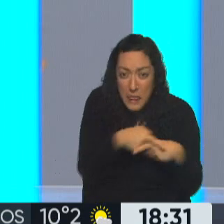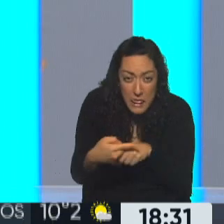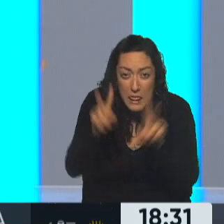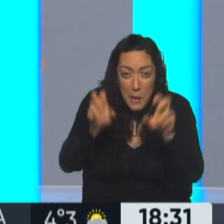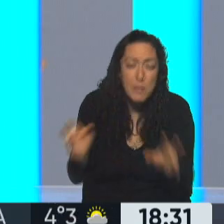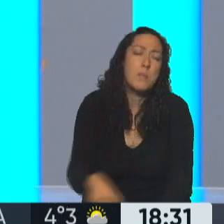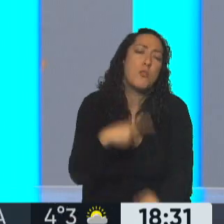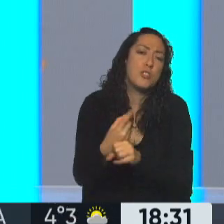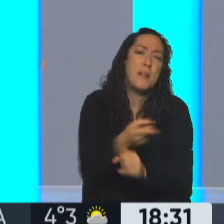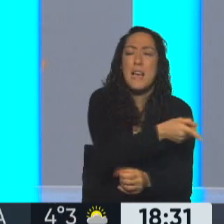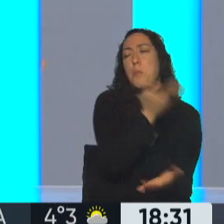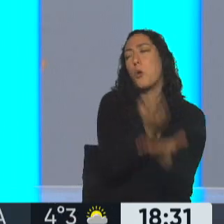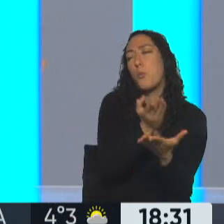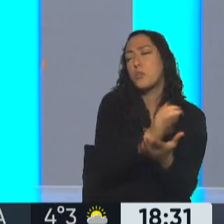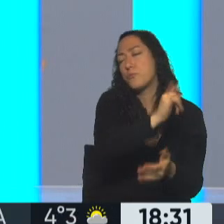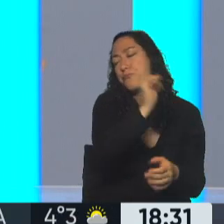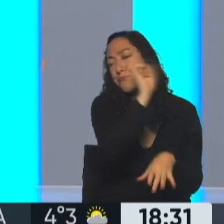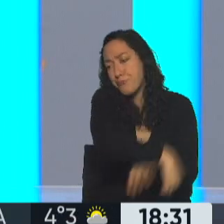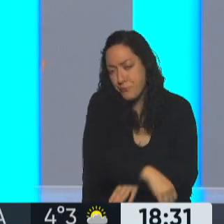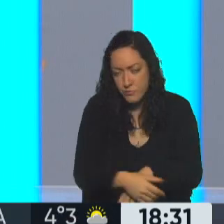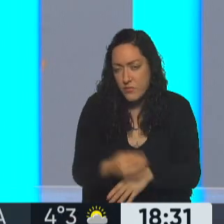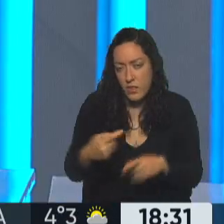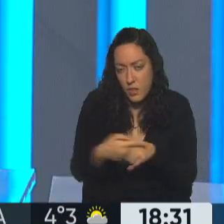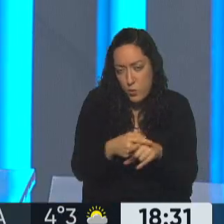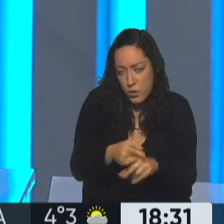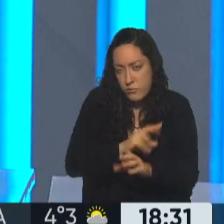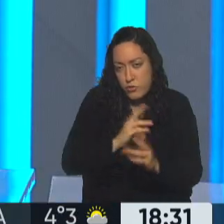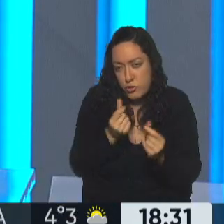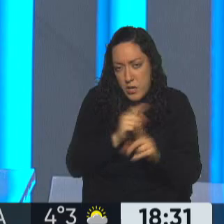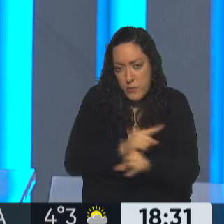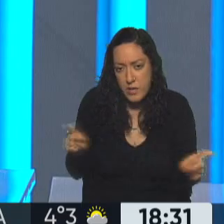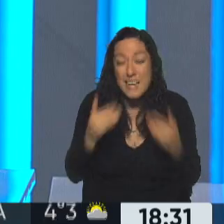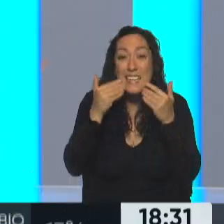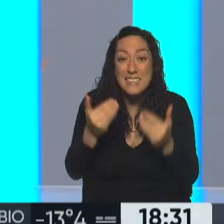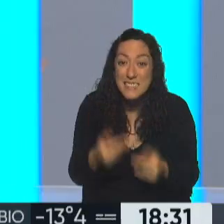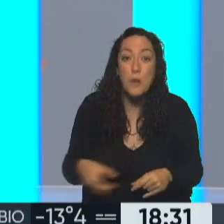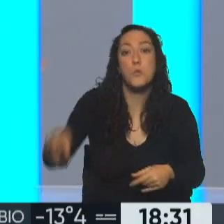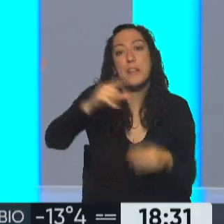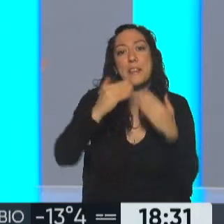cuestiones, que las proponga, pero no las podemos ni discutir. Gracias, Fernández. Muchas gracias. No, por favor, gracias a usted por la invitación.